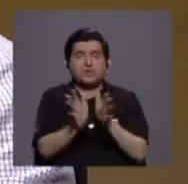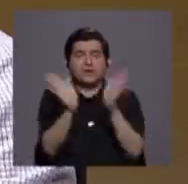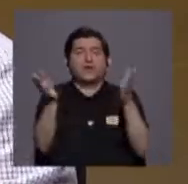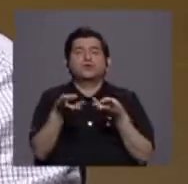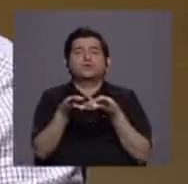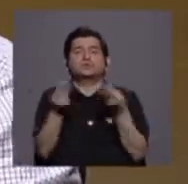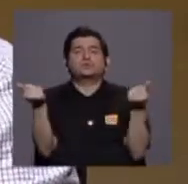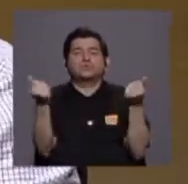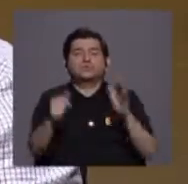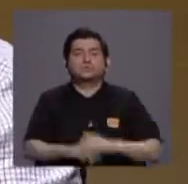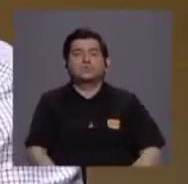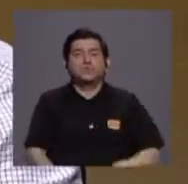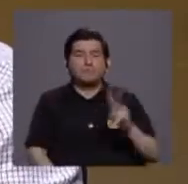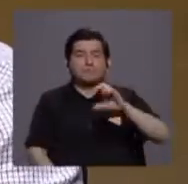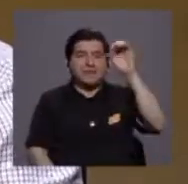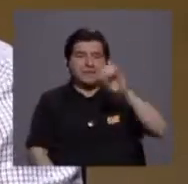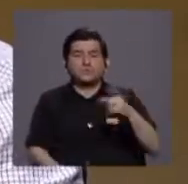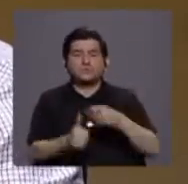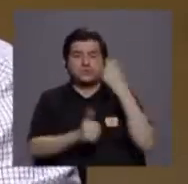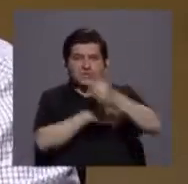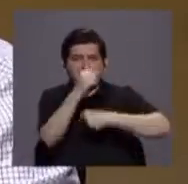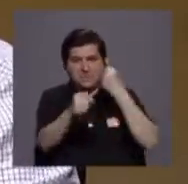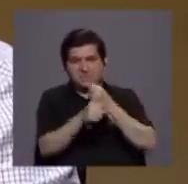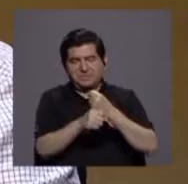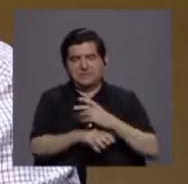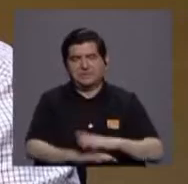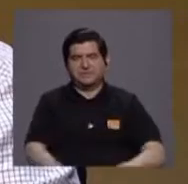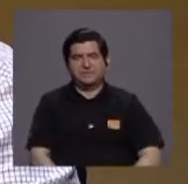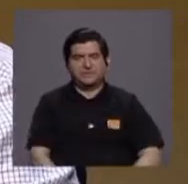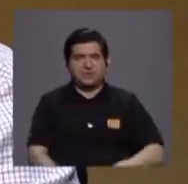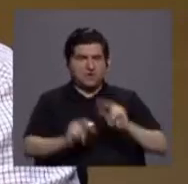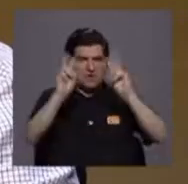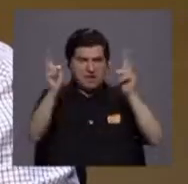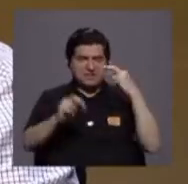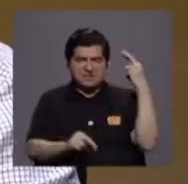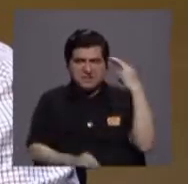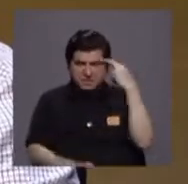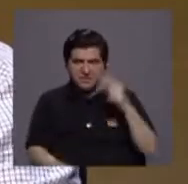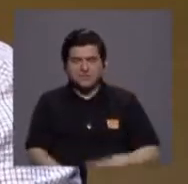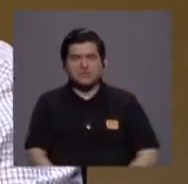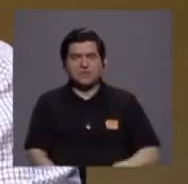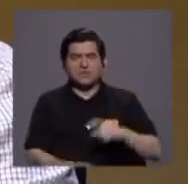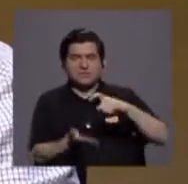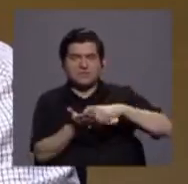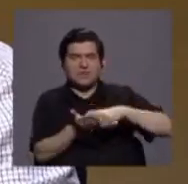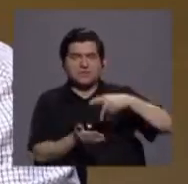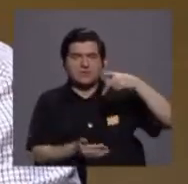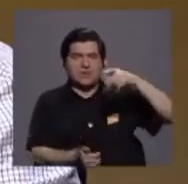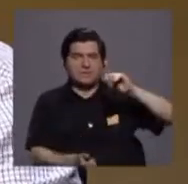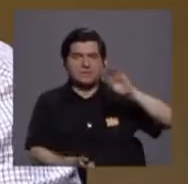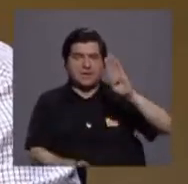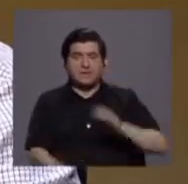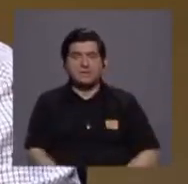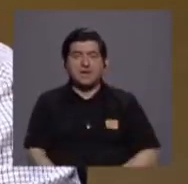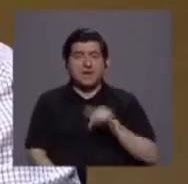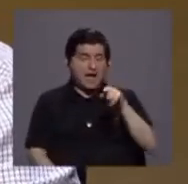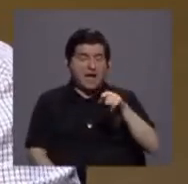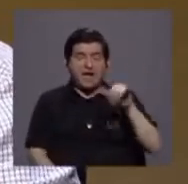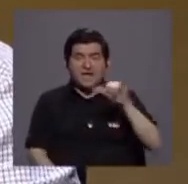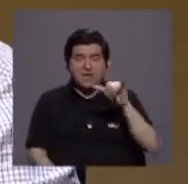solito. 20% del primer año se ajusta. El tema de la razón deuda-PIB, como se mide en dólares, también se